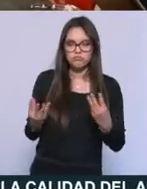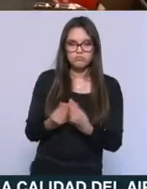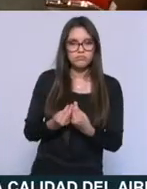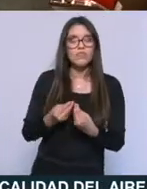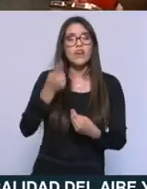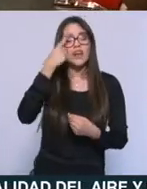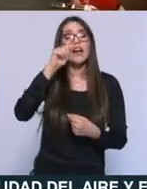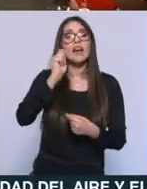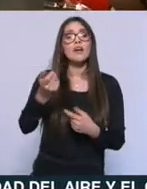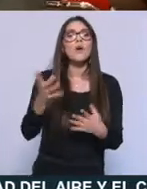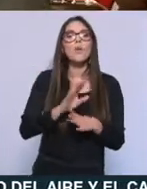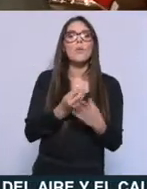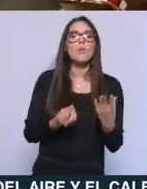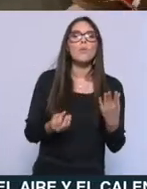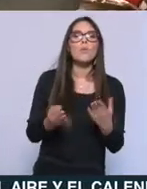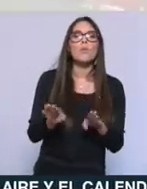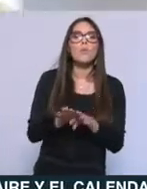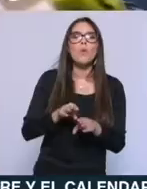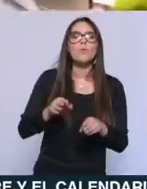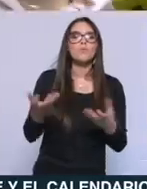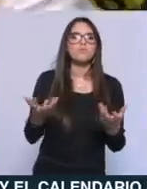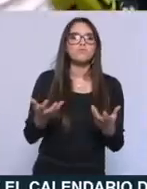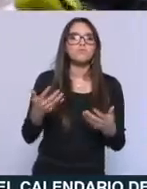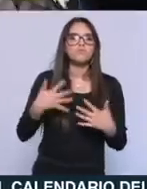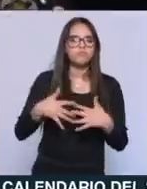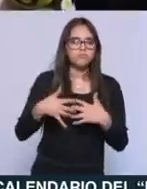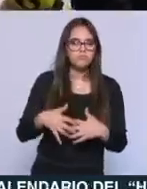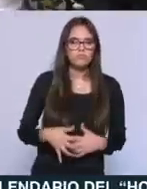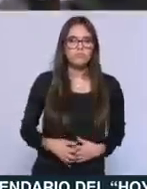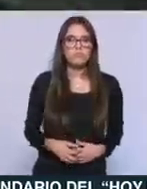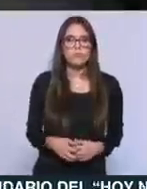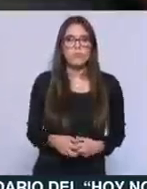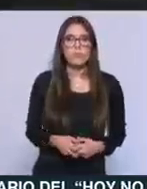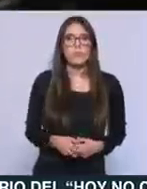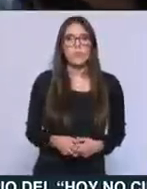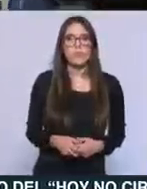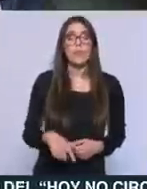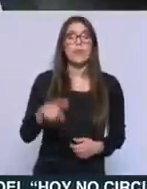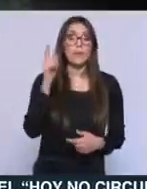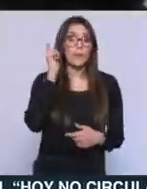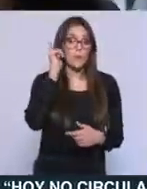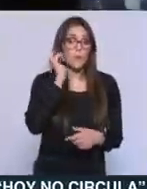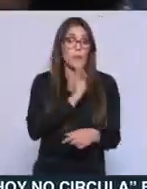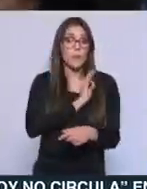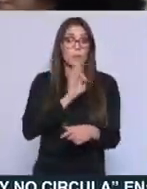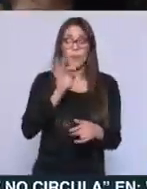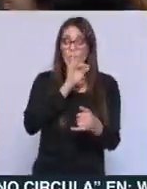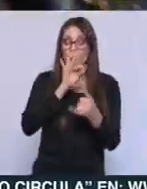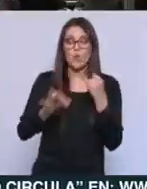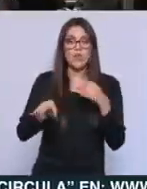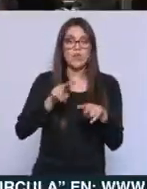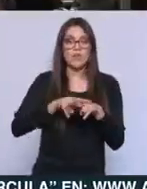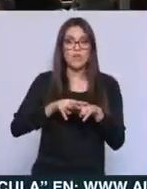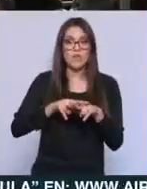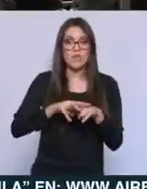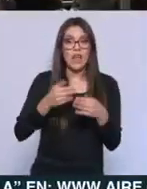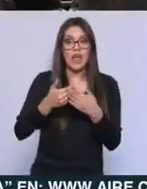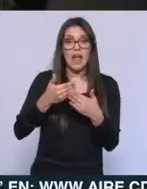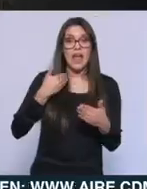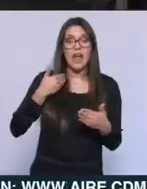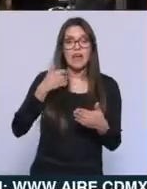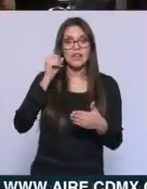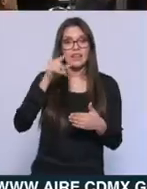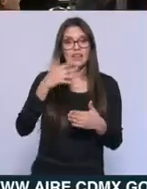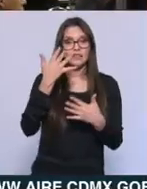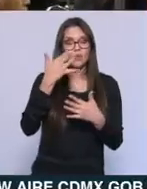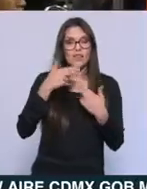de fabricación que se encuentra en Huehuetoca. Se espera que el último tren sea entregado antes del 50 aniversario del metro a